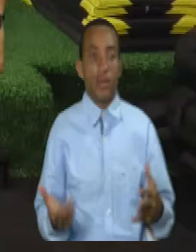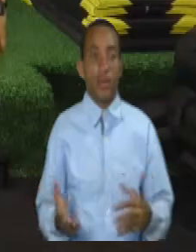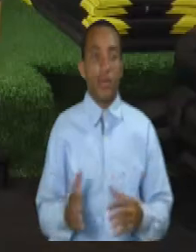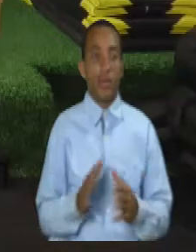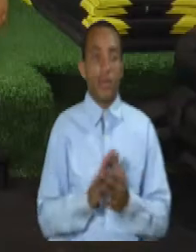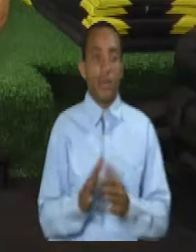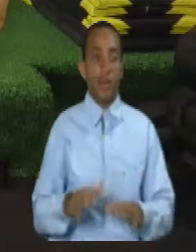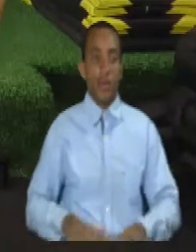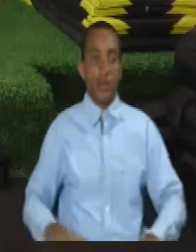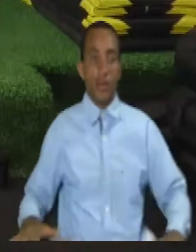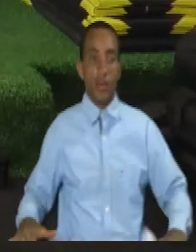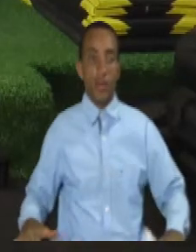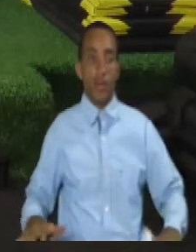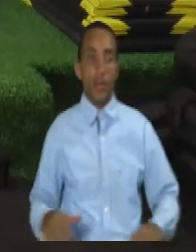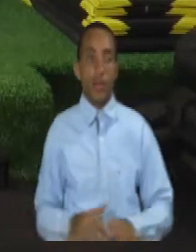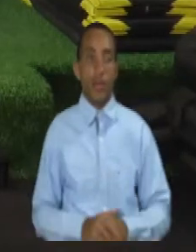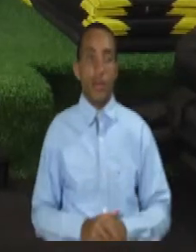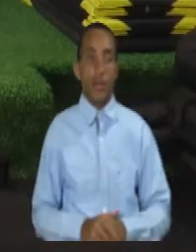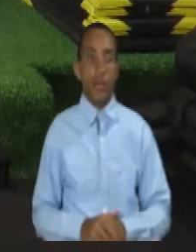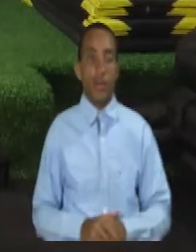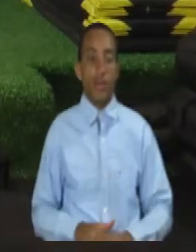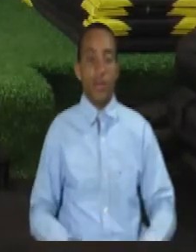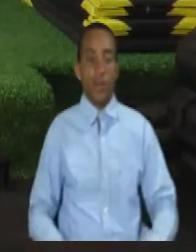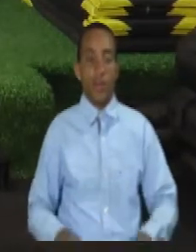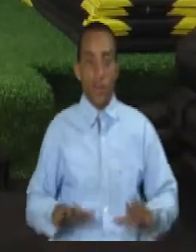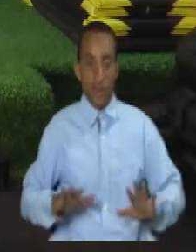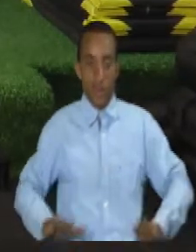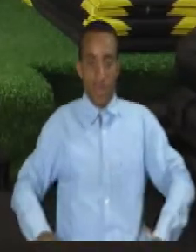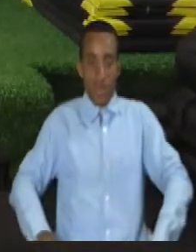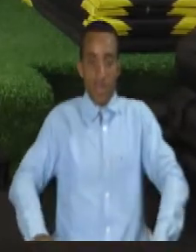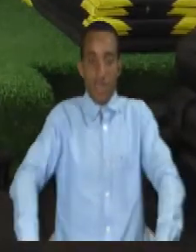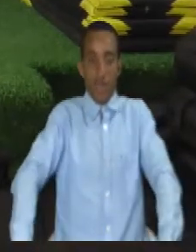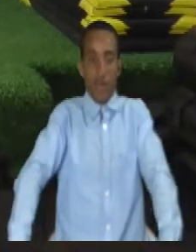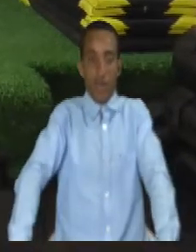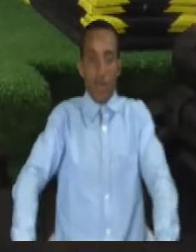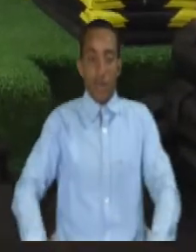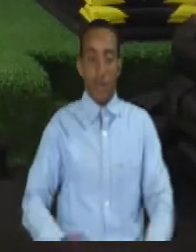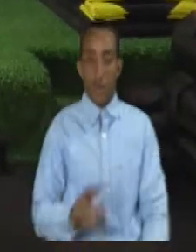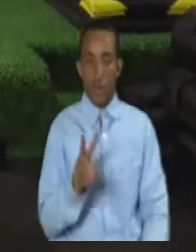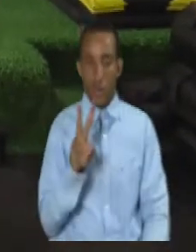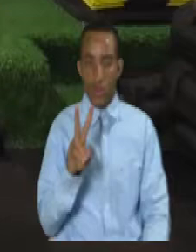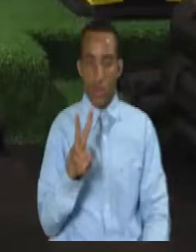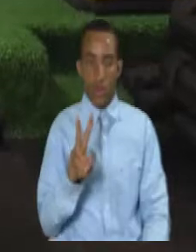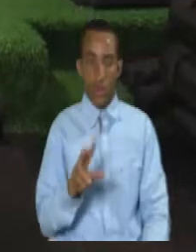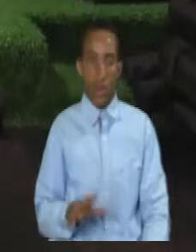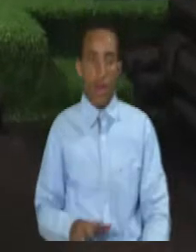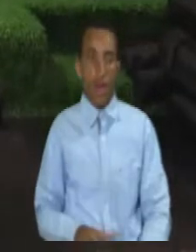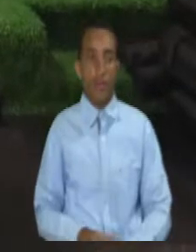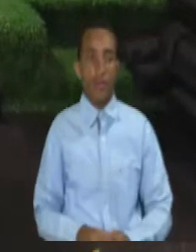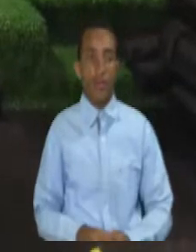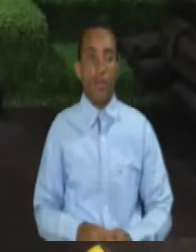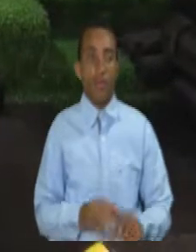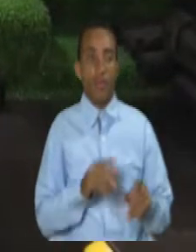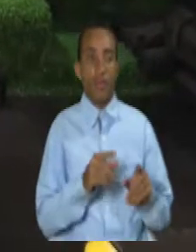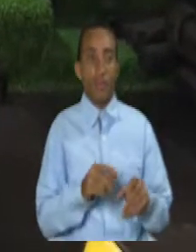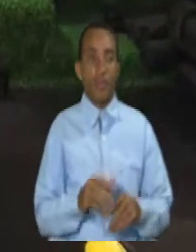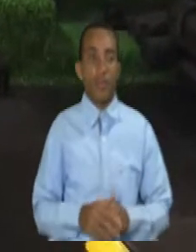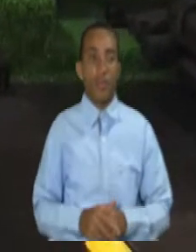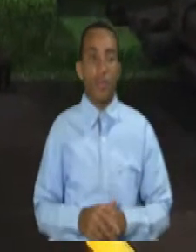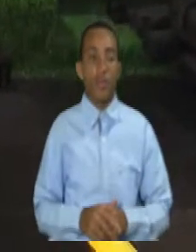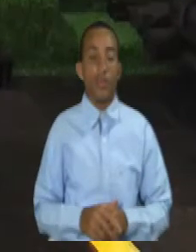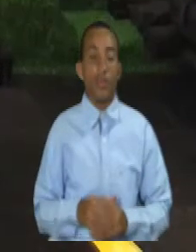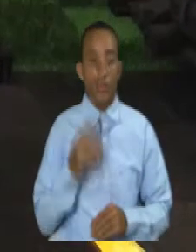piernas, sin doblar las rodillas, con las dos manos, haciendo un diamante hacia abajo, tocando el piso. Exacto,